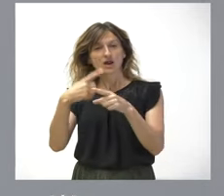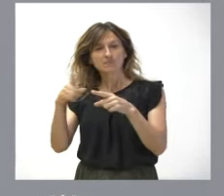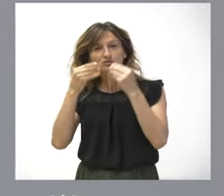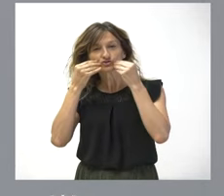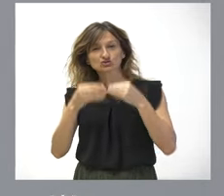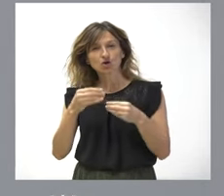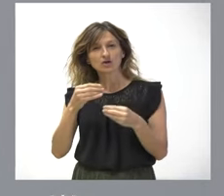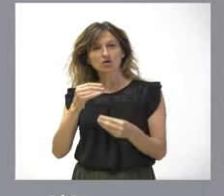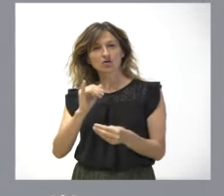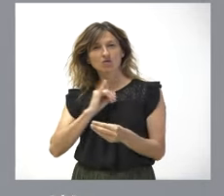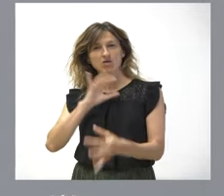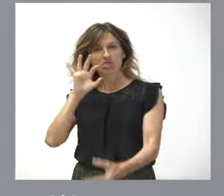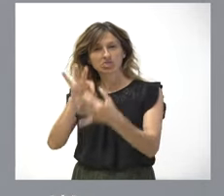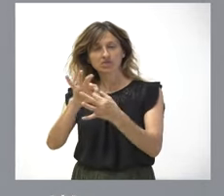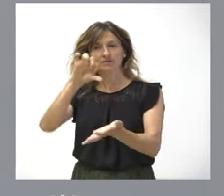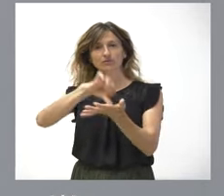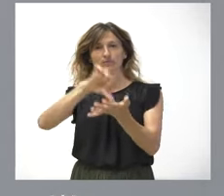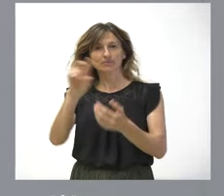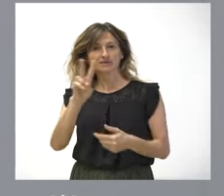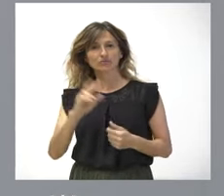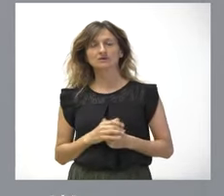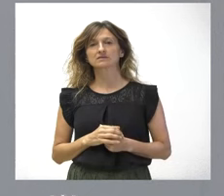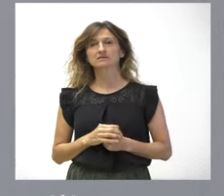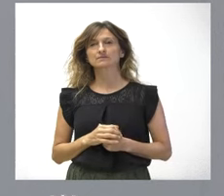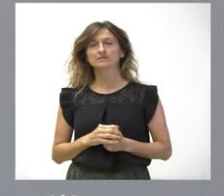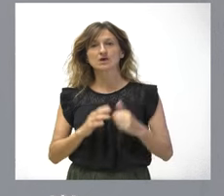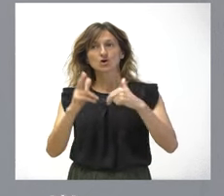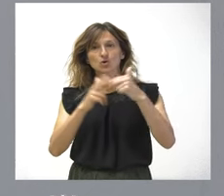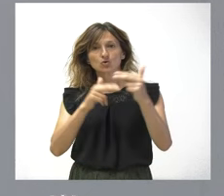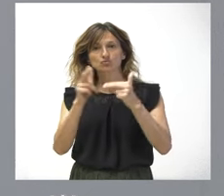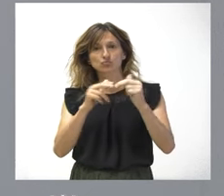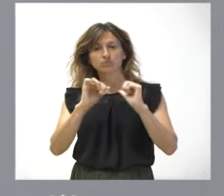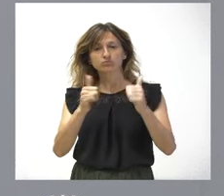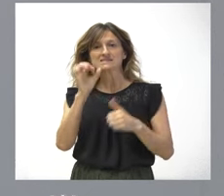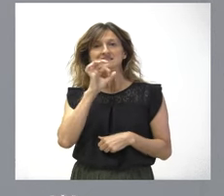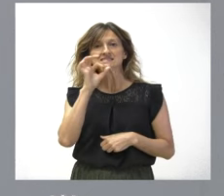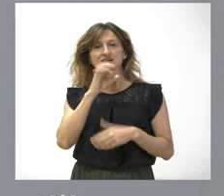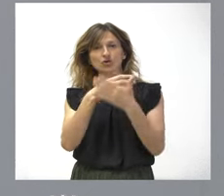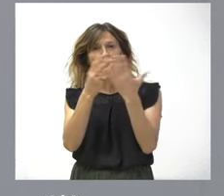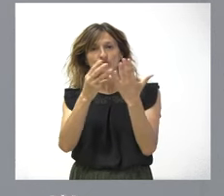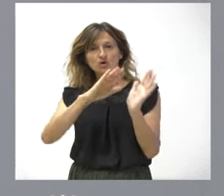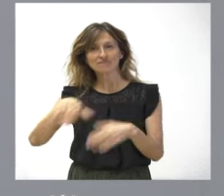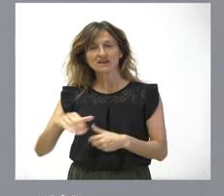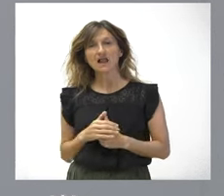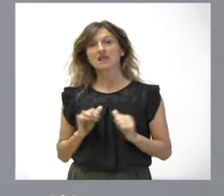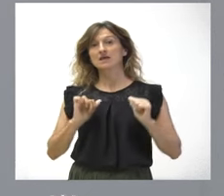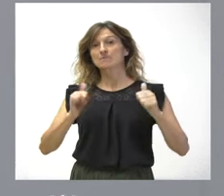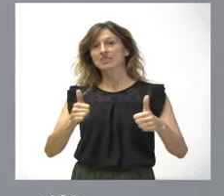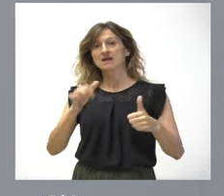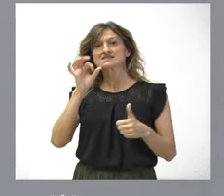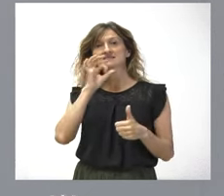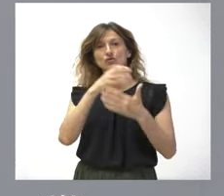identificados de la ciudad de Valladolid su construcción comienza a finales del siglo XVII y principios del